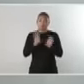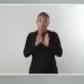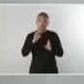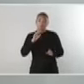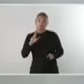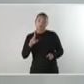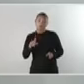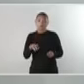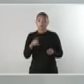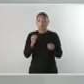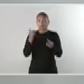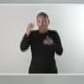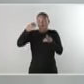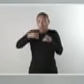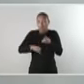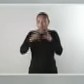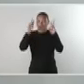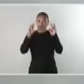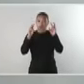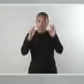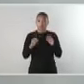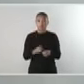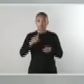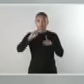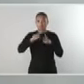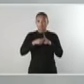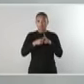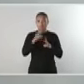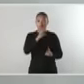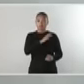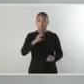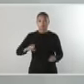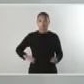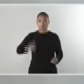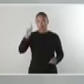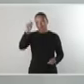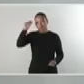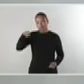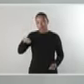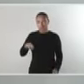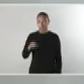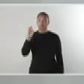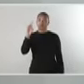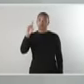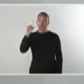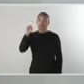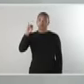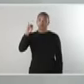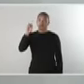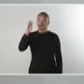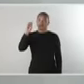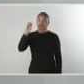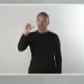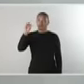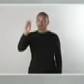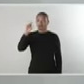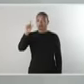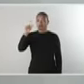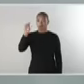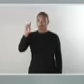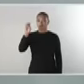o para abundar acerca del tema iniciamos con el candidato del partido Acción Nacional Francisco Javier García Cabeza de